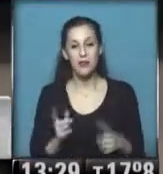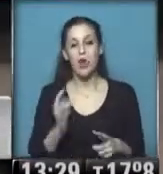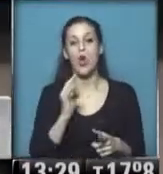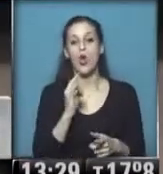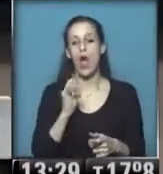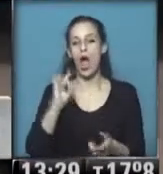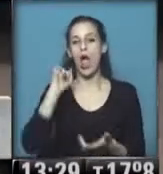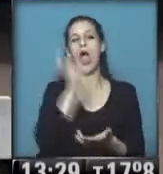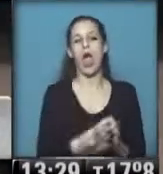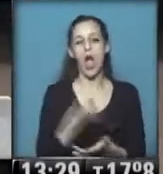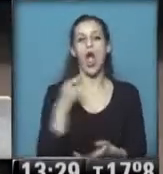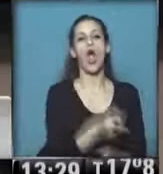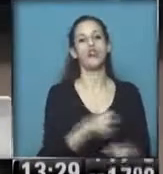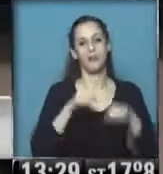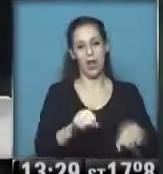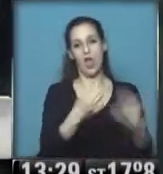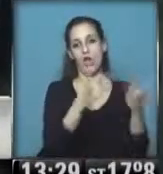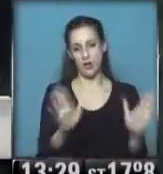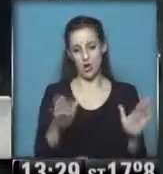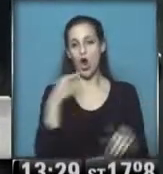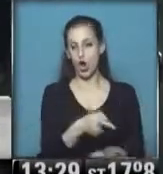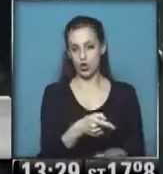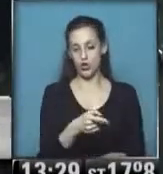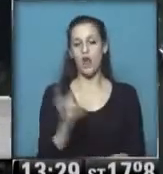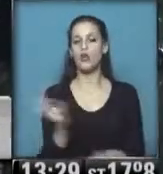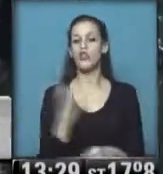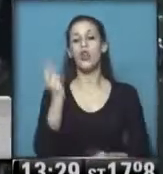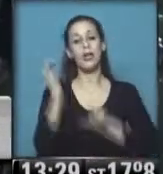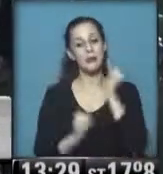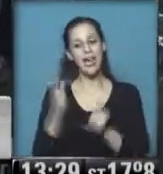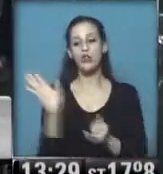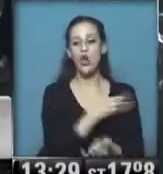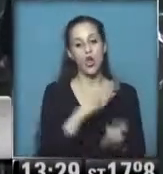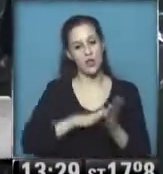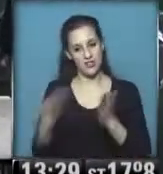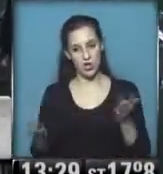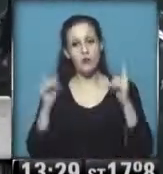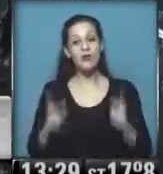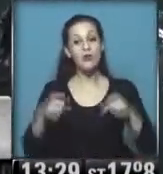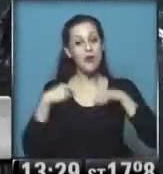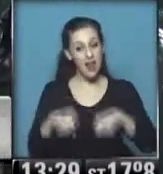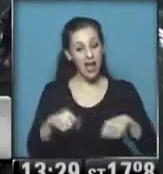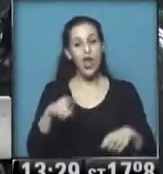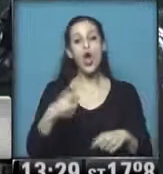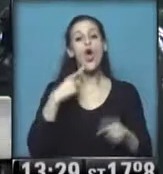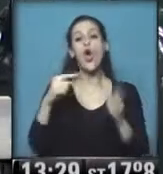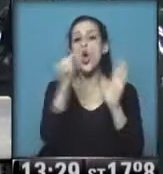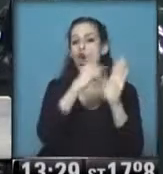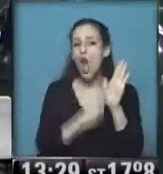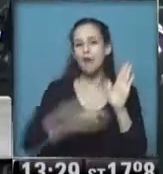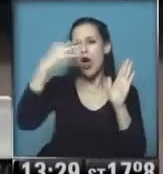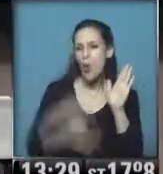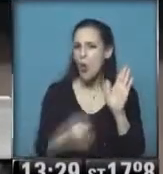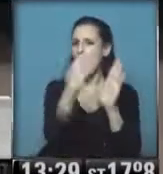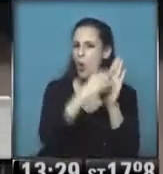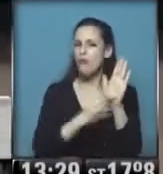la cautelar y nosotros estamos trabajando para poder explicarle a todos los vecinos que este supermercado cumple con toda la normativa del gobierno de la ciudad no genera ningún